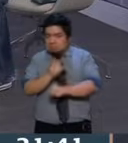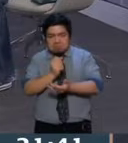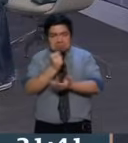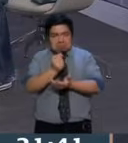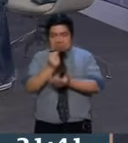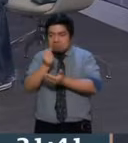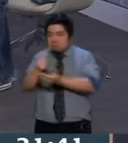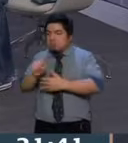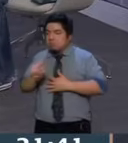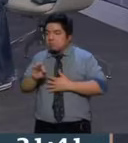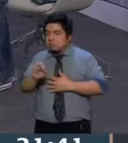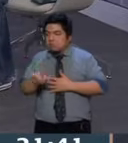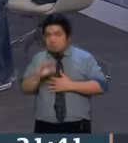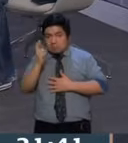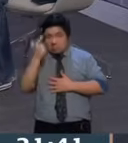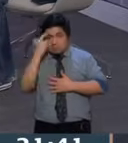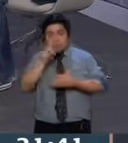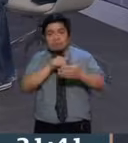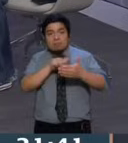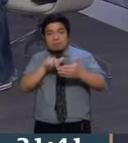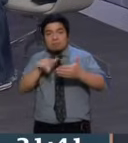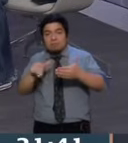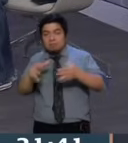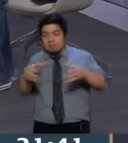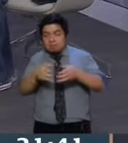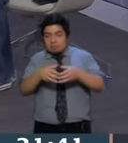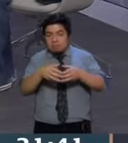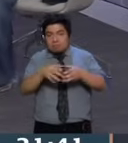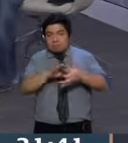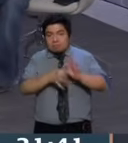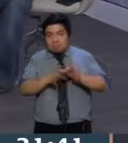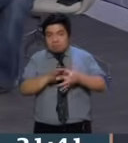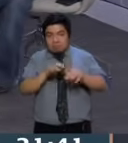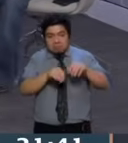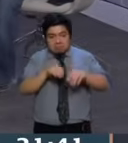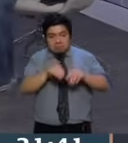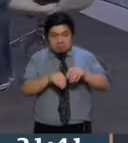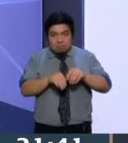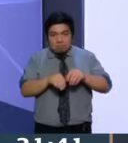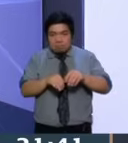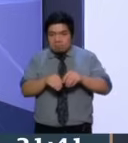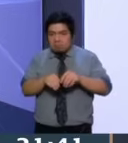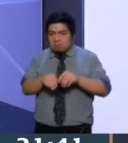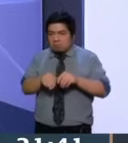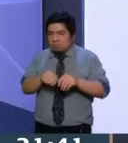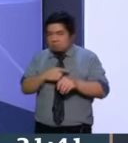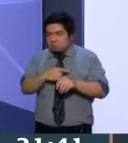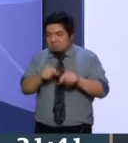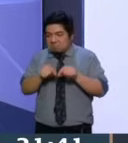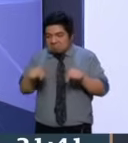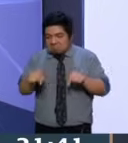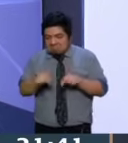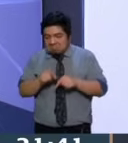que Santiago Taboada pintó la alberca olímpica. Entonces, si esos espacios los replicamos, no hizo 1 centímetro de obra